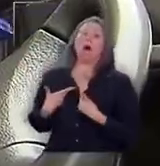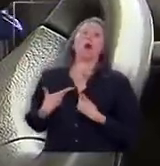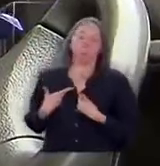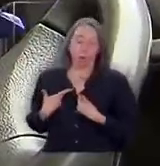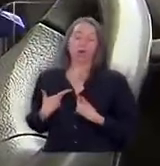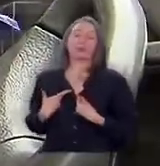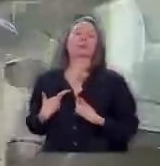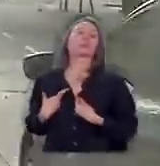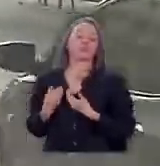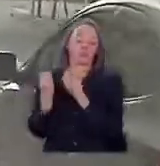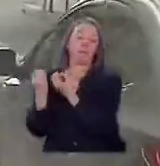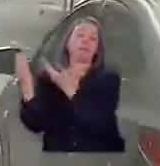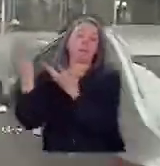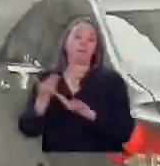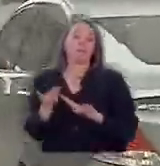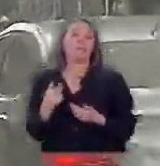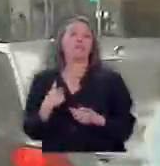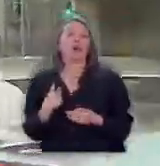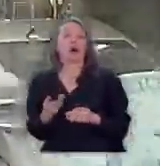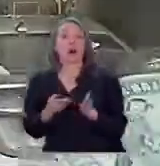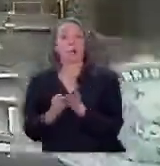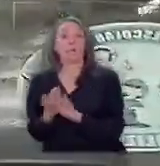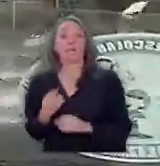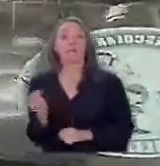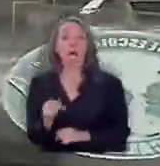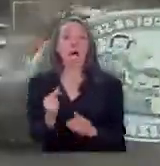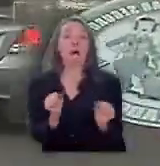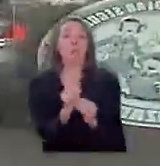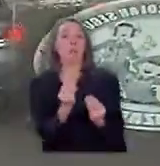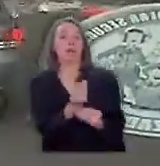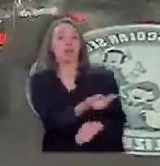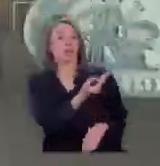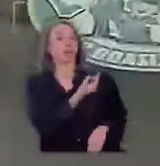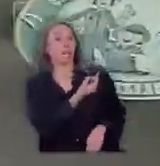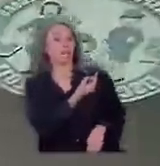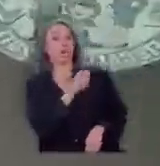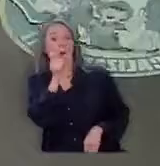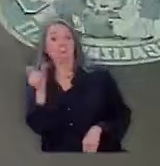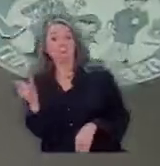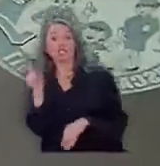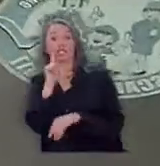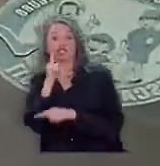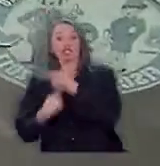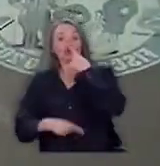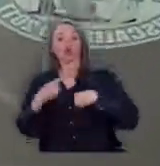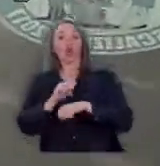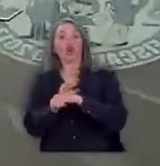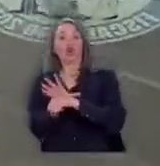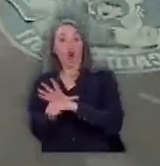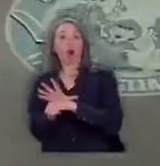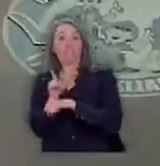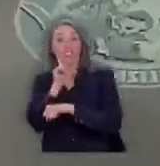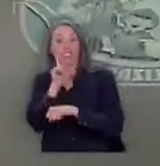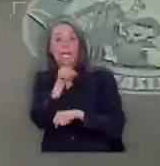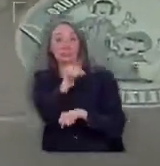ser bienvenido miedo cuando vinimos nos dio miedo Porque nos dijeron que íbamos a transportar gente con covid positivo